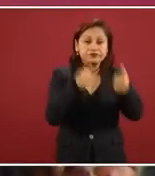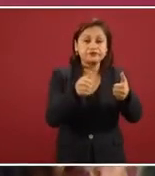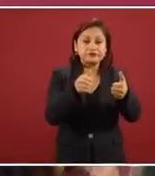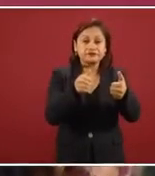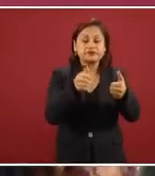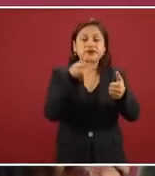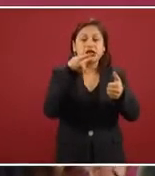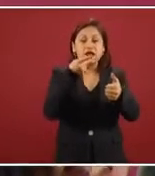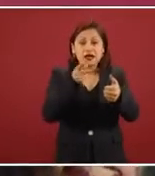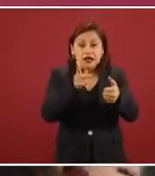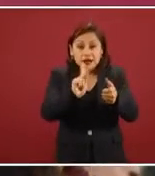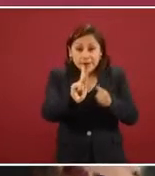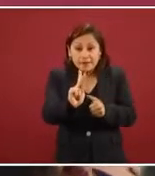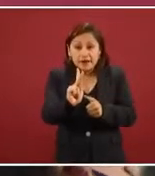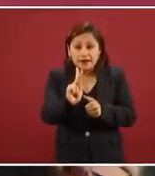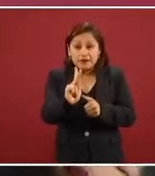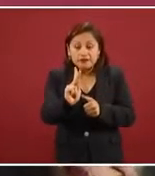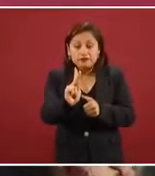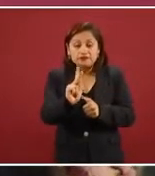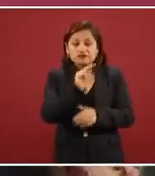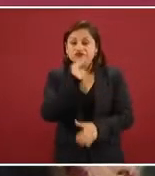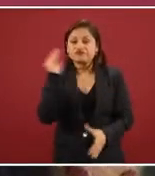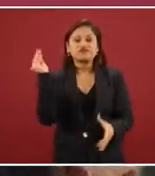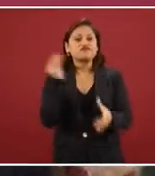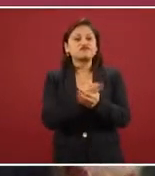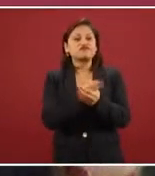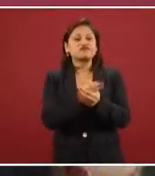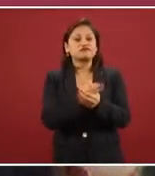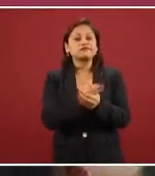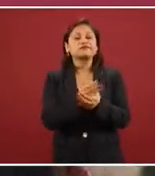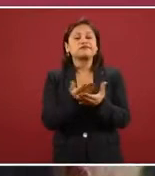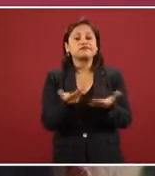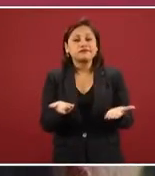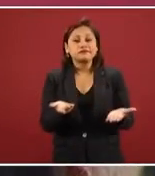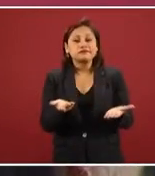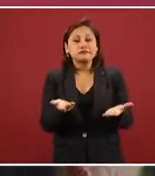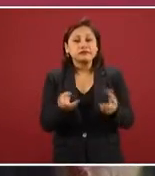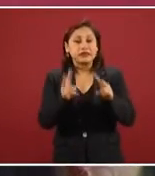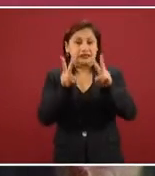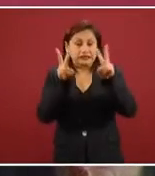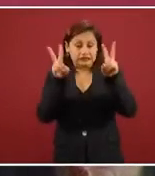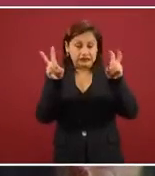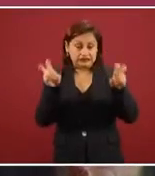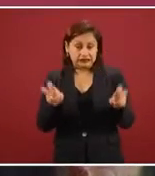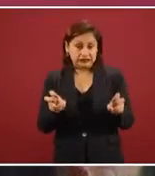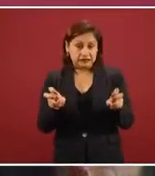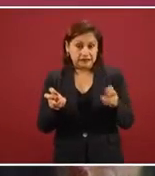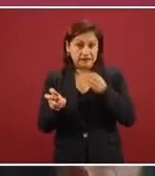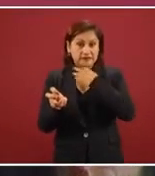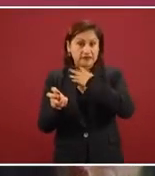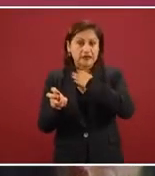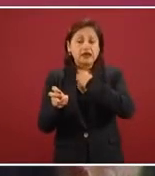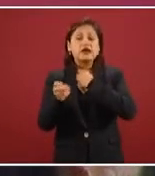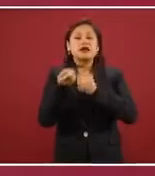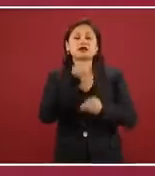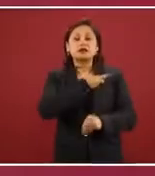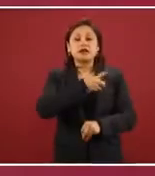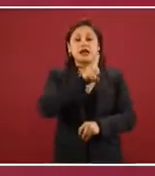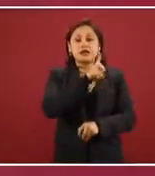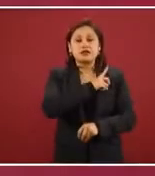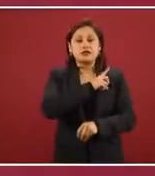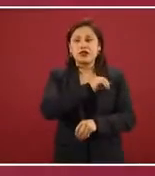durante mucho tiempo lo de la situación la situación de la salud